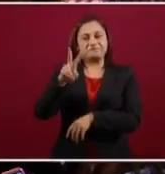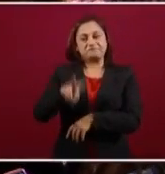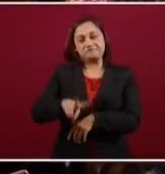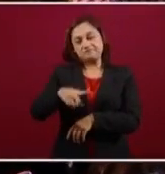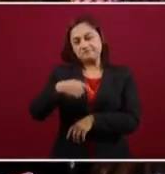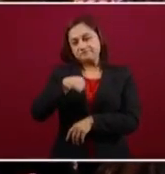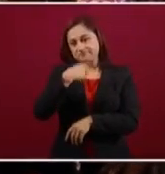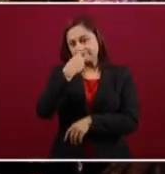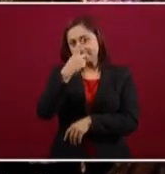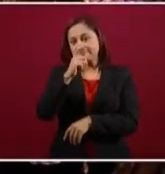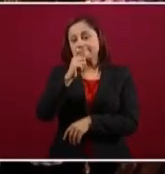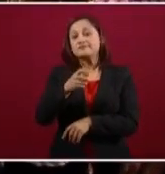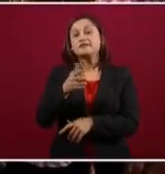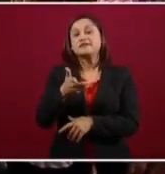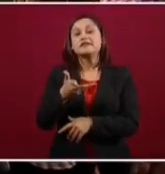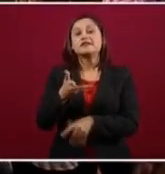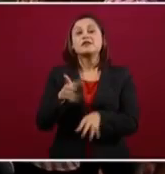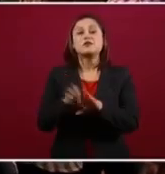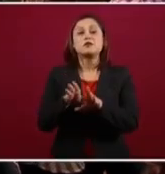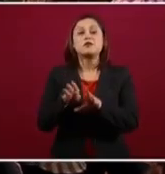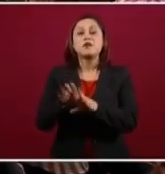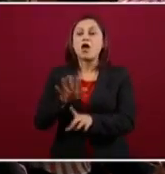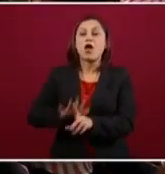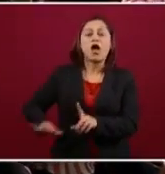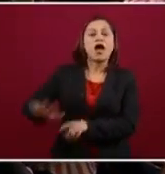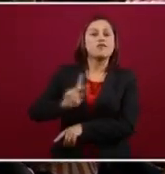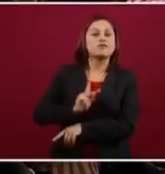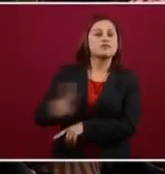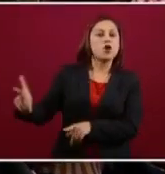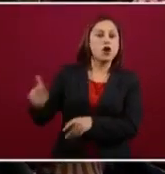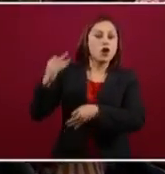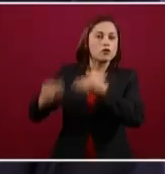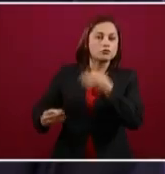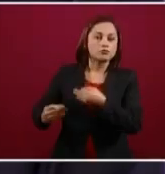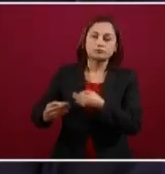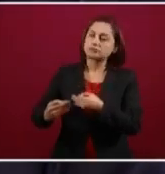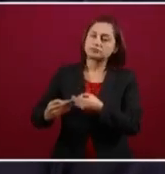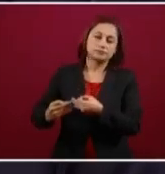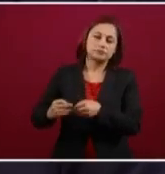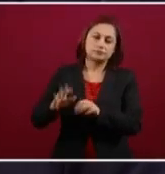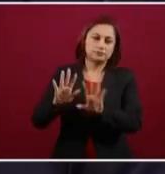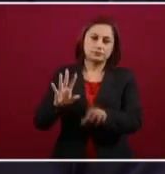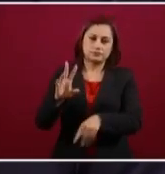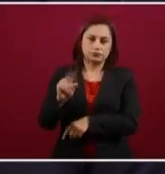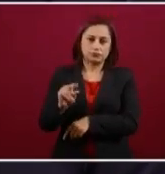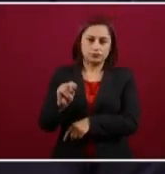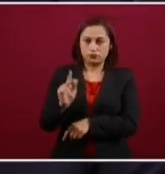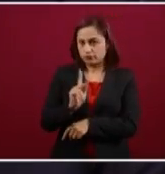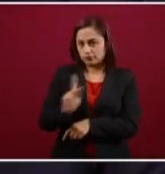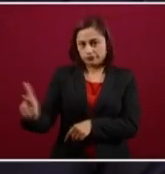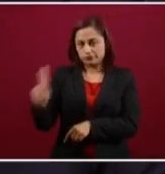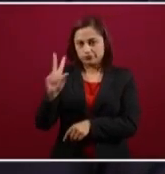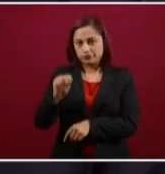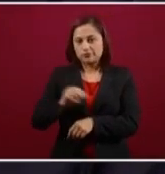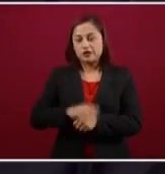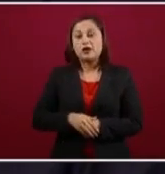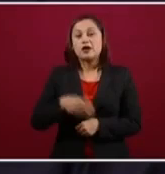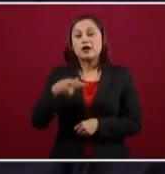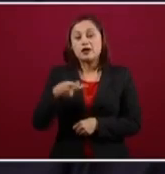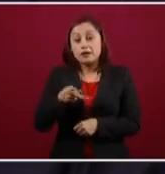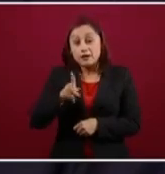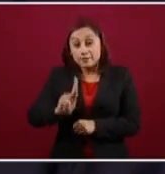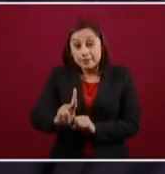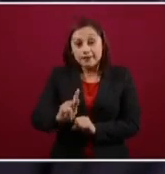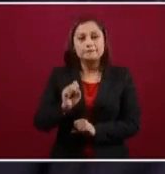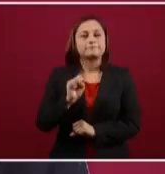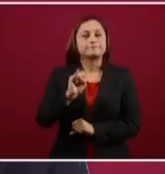no se trata de generalizar, de echar la culpa a todos los jueces, pero sí hay